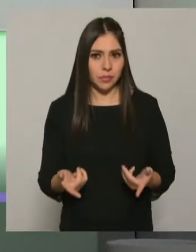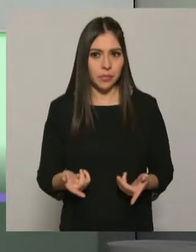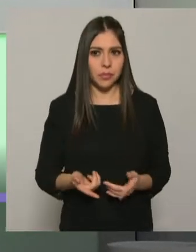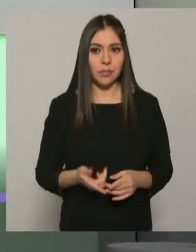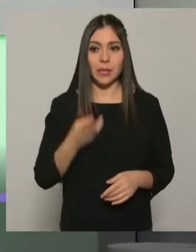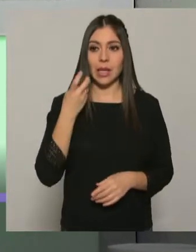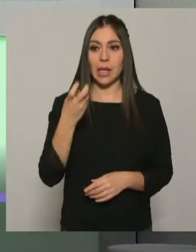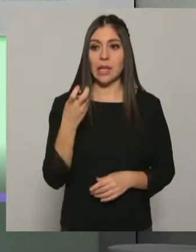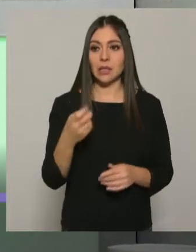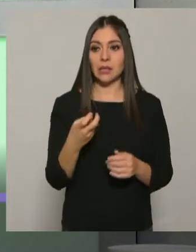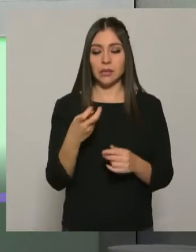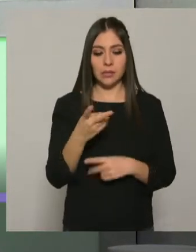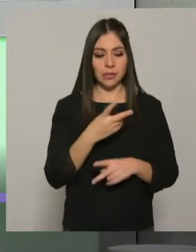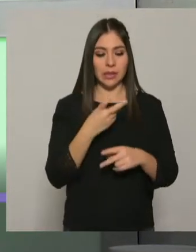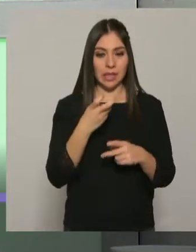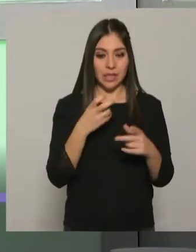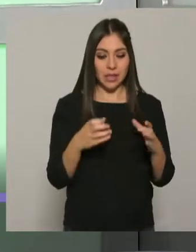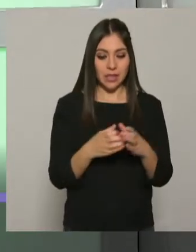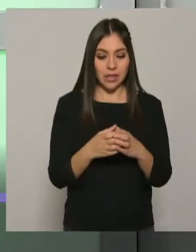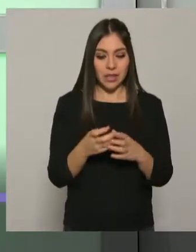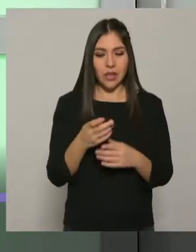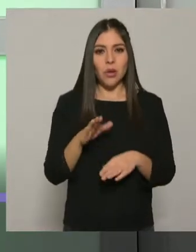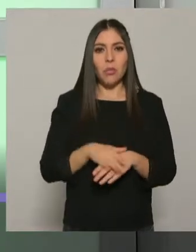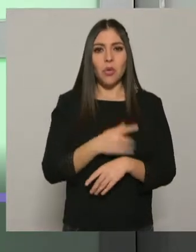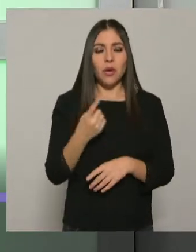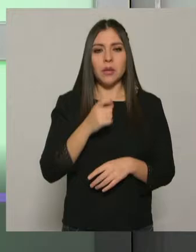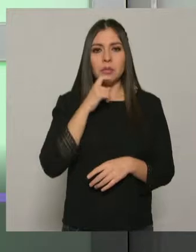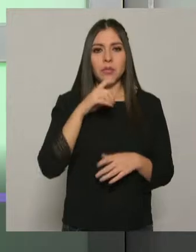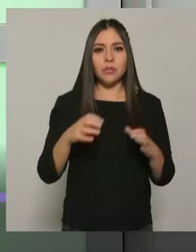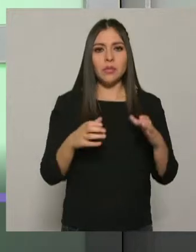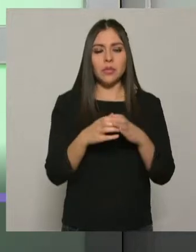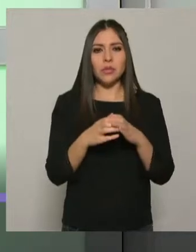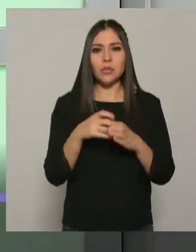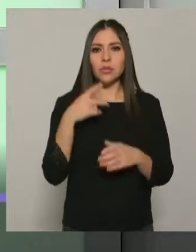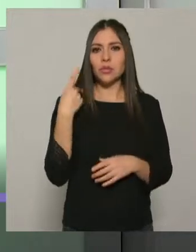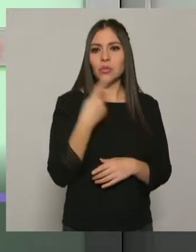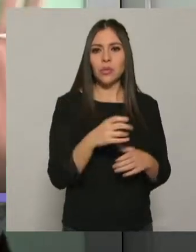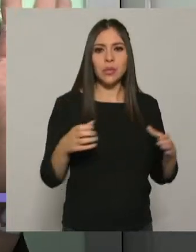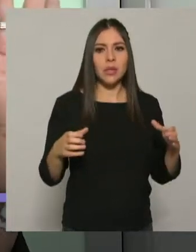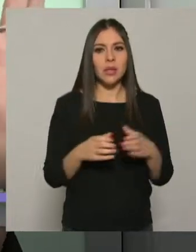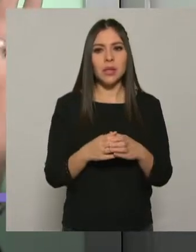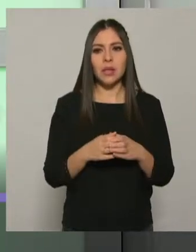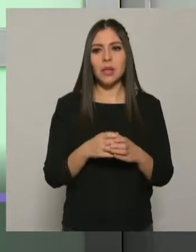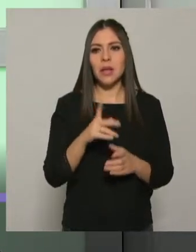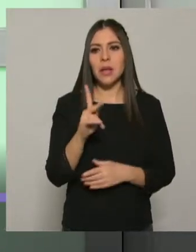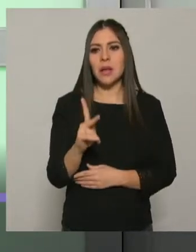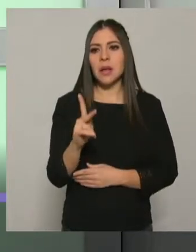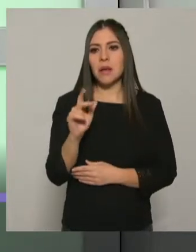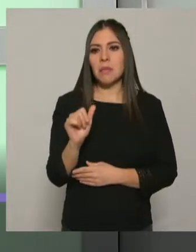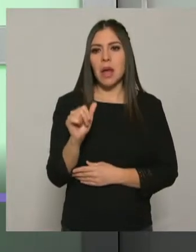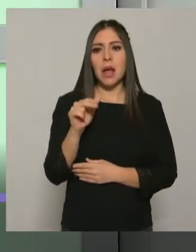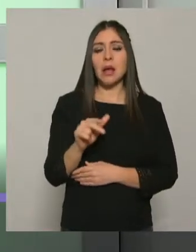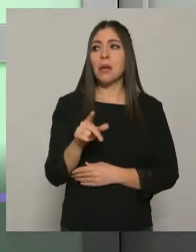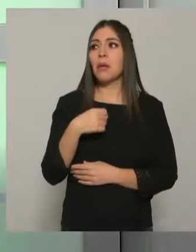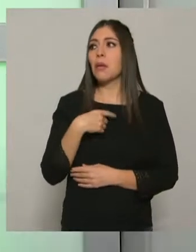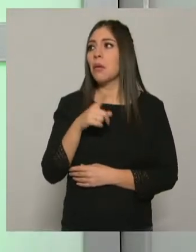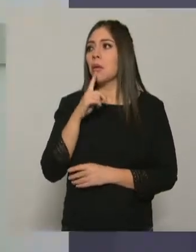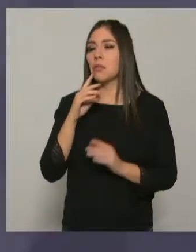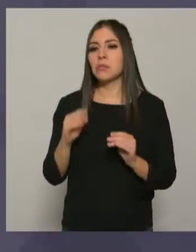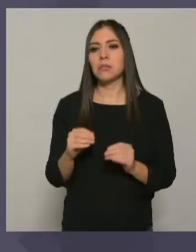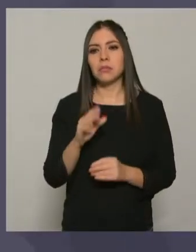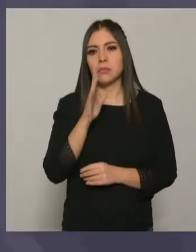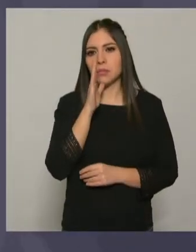O sea, viene directamente de estas visiones panistas. Sorry, no me voy a callar. O sea,